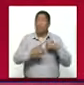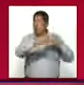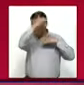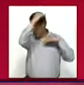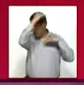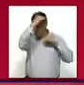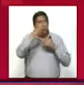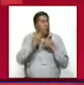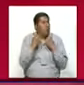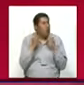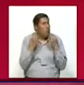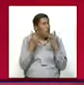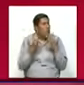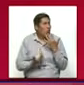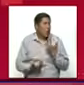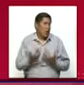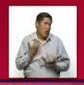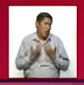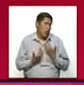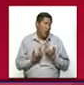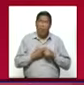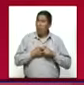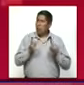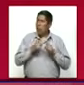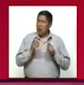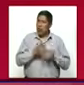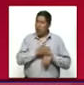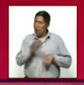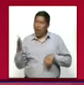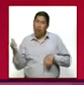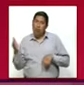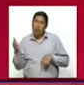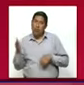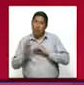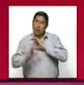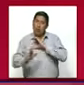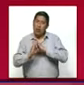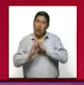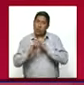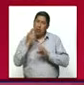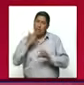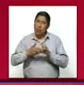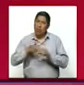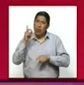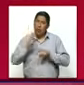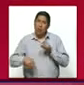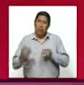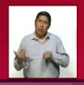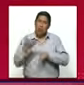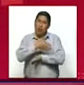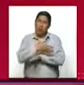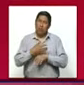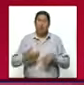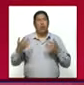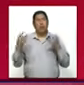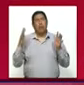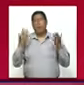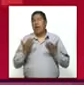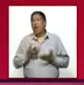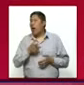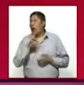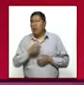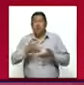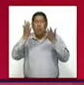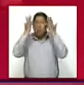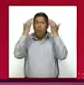Ve ustedes, hay incendios, pero están al lado de los cisternas que están varados, que no pueden pasar por los bloqueos. ¿A quién se